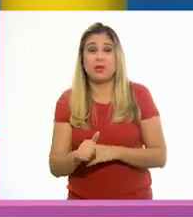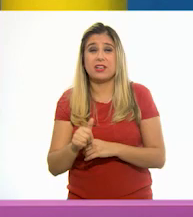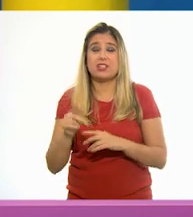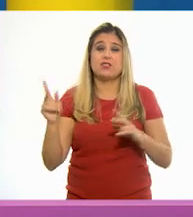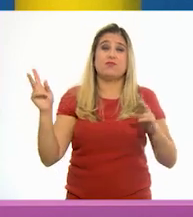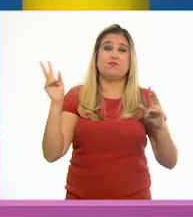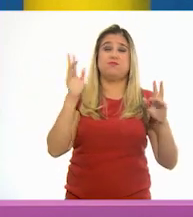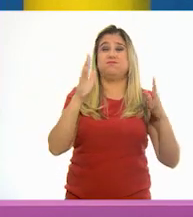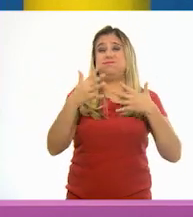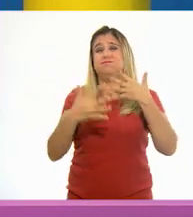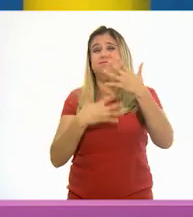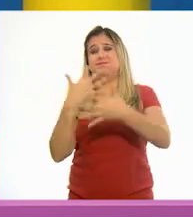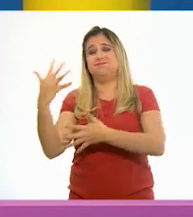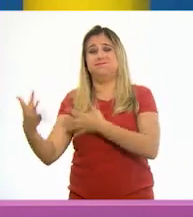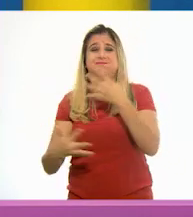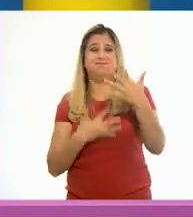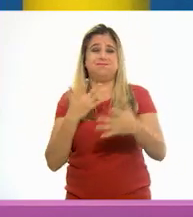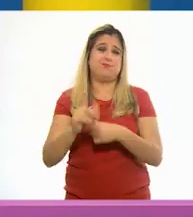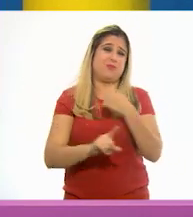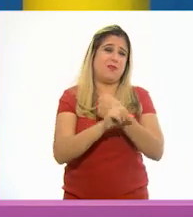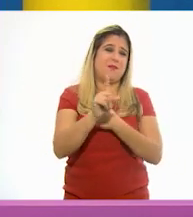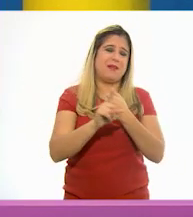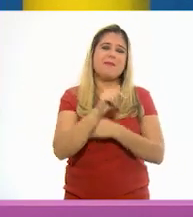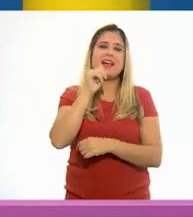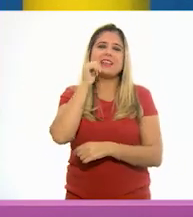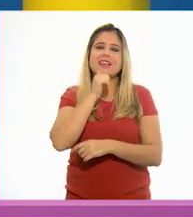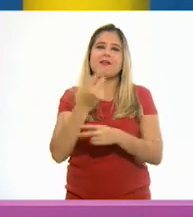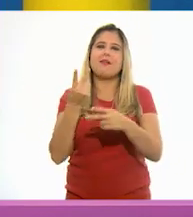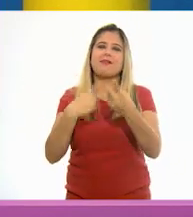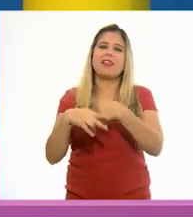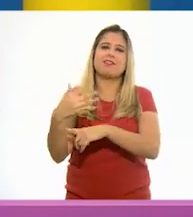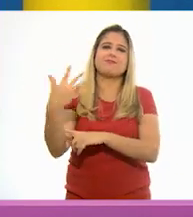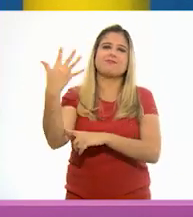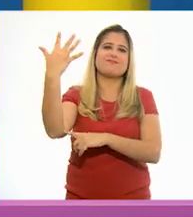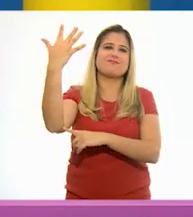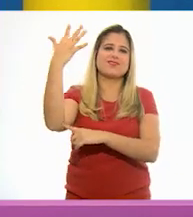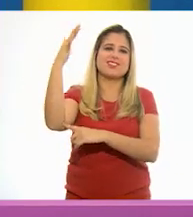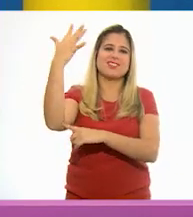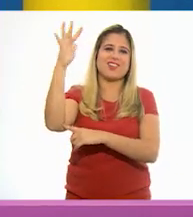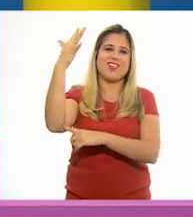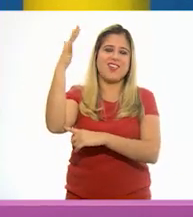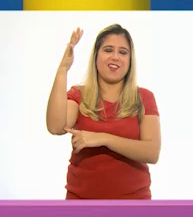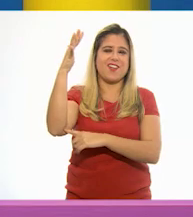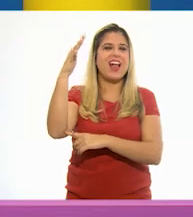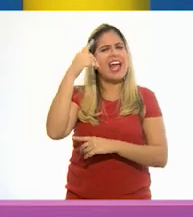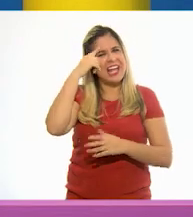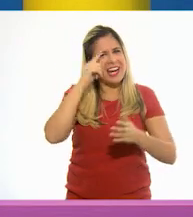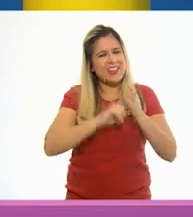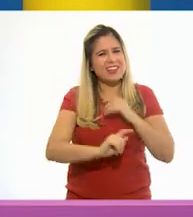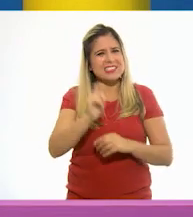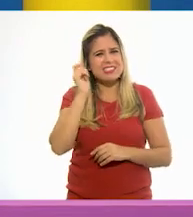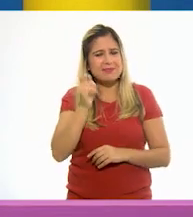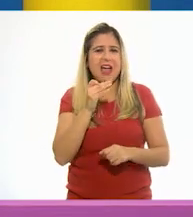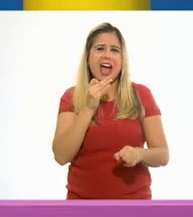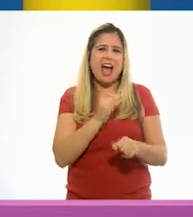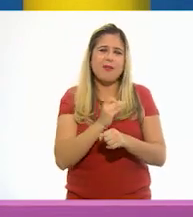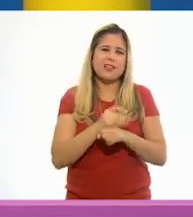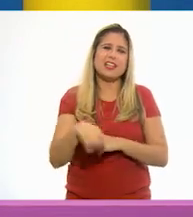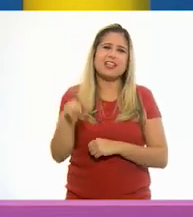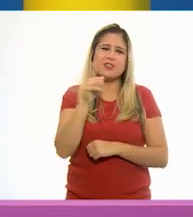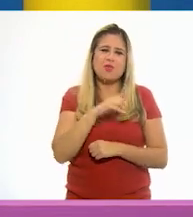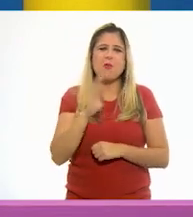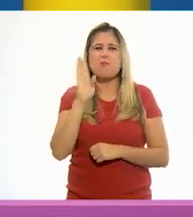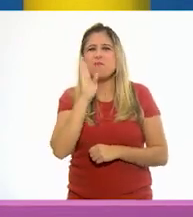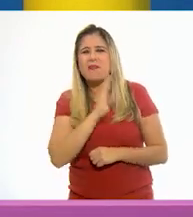tormenta, siempre sale el sol. Sí, y creo que significa que aunque ahorita estemos mal